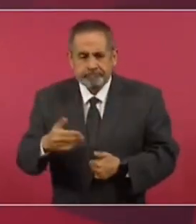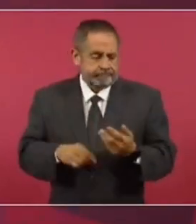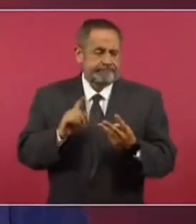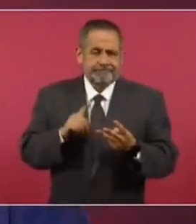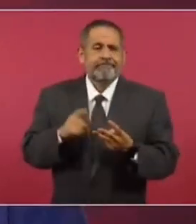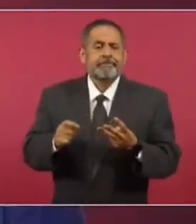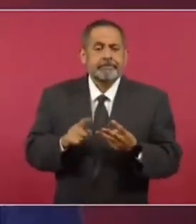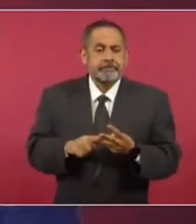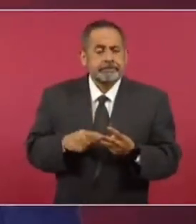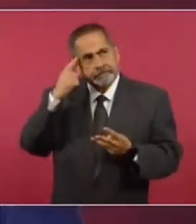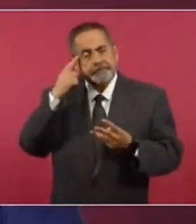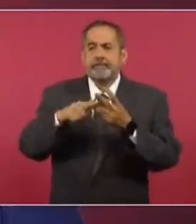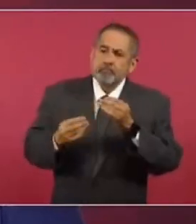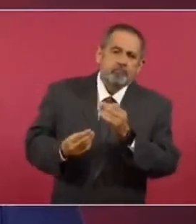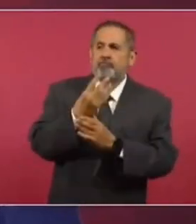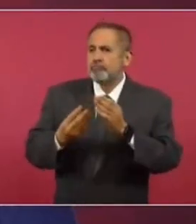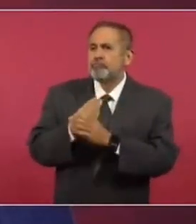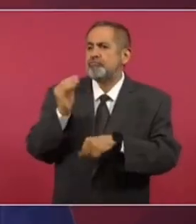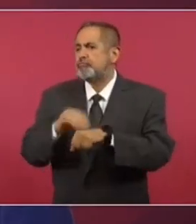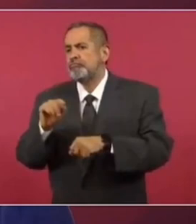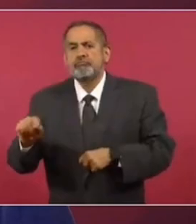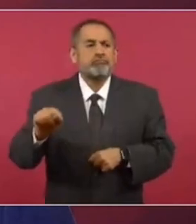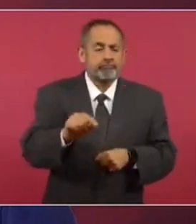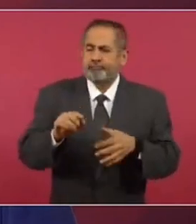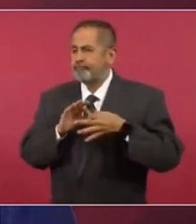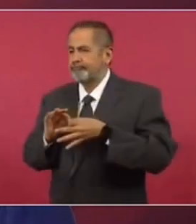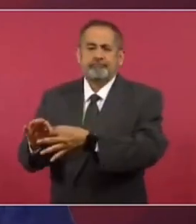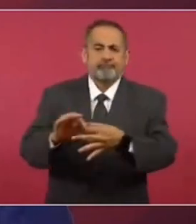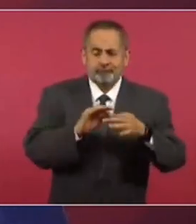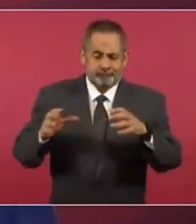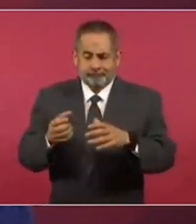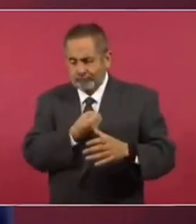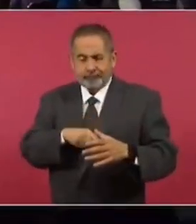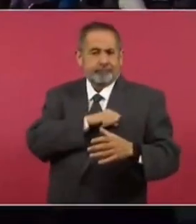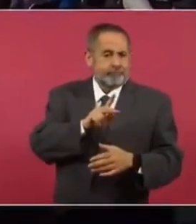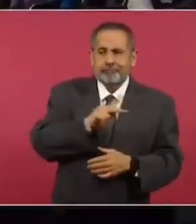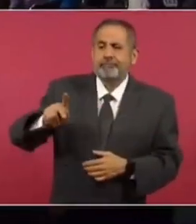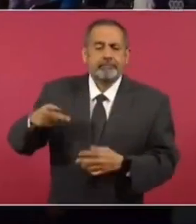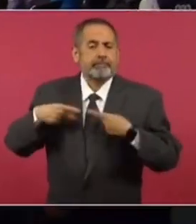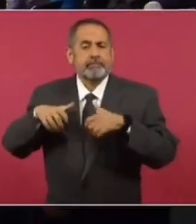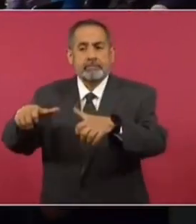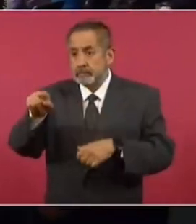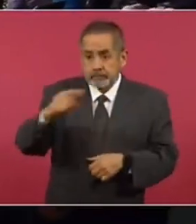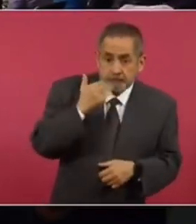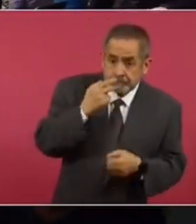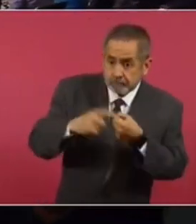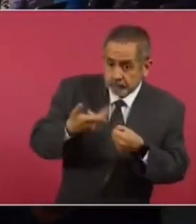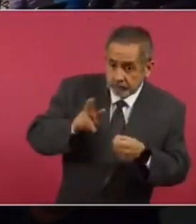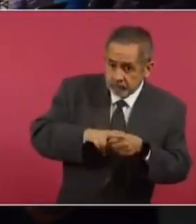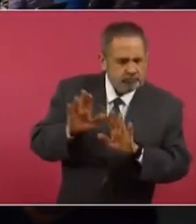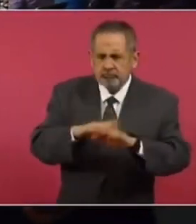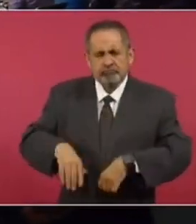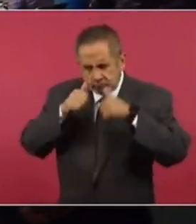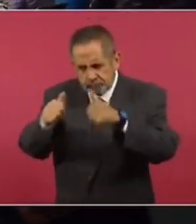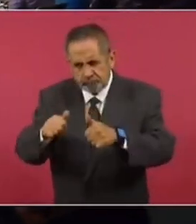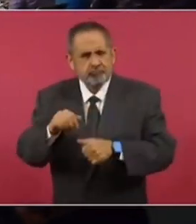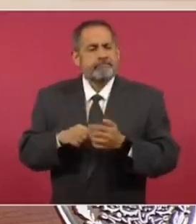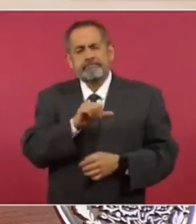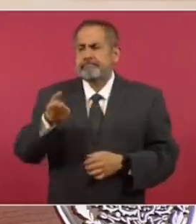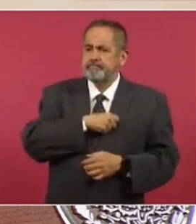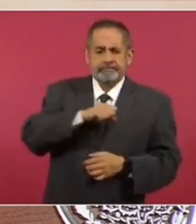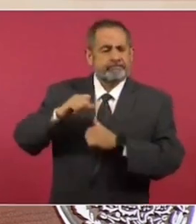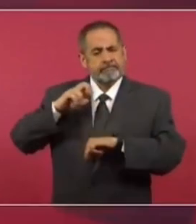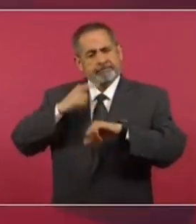haciendo? Creando un sistema de salud pública para atender a los que no tienen seguridad social con el modelo INS Bienestar,